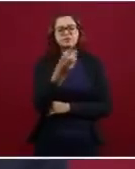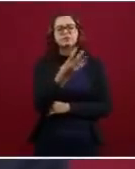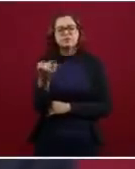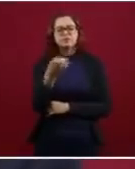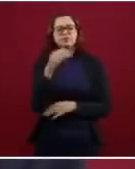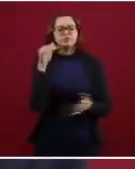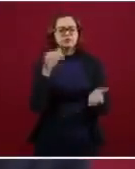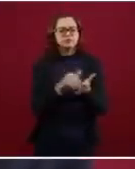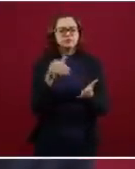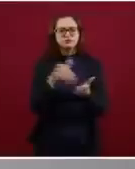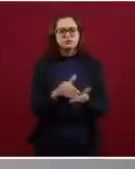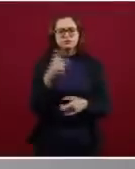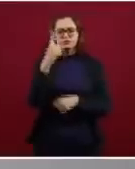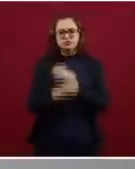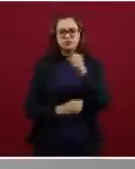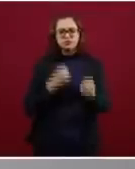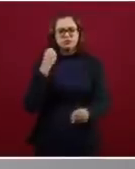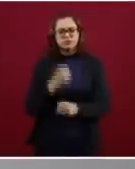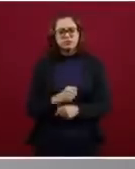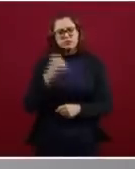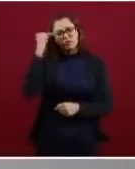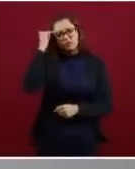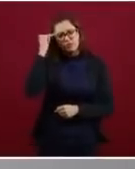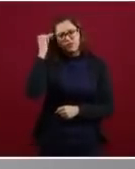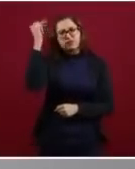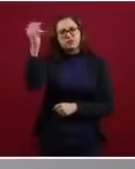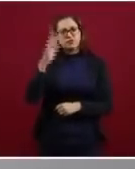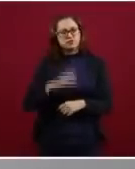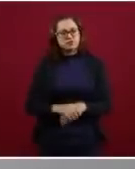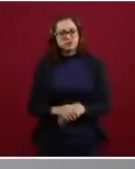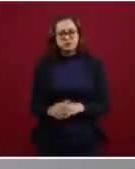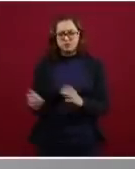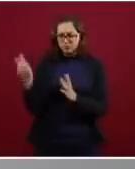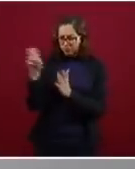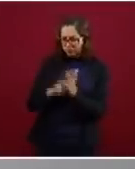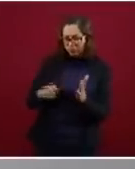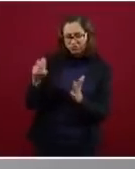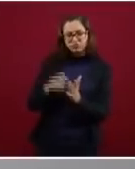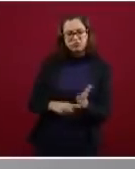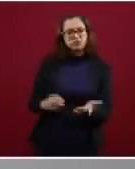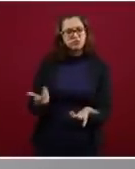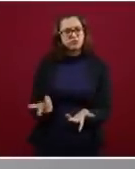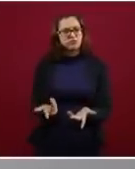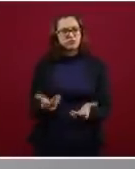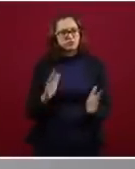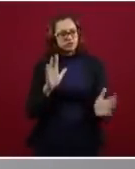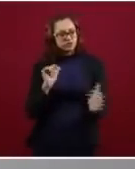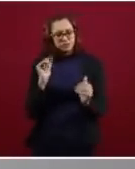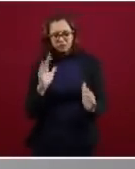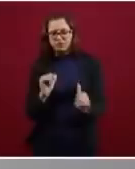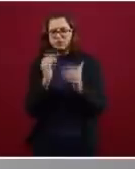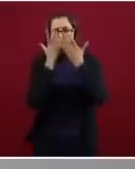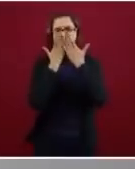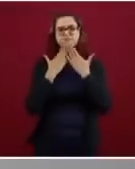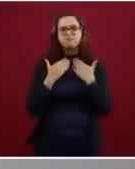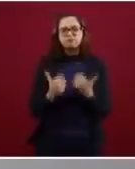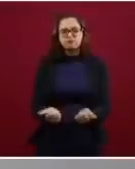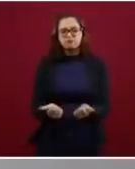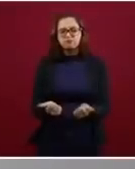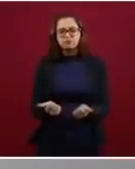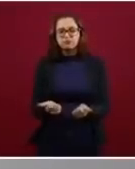si no corregimos esto, pues no hay ingresos. ¿Y qué es lo